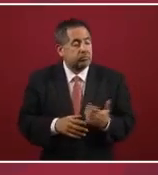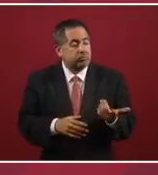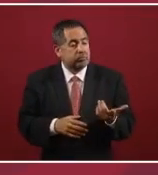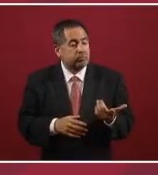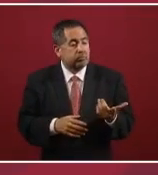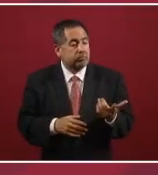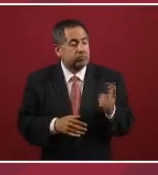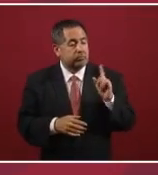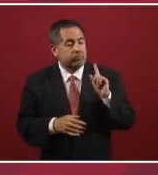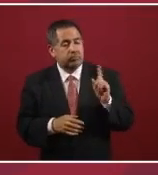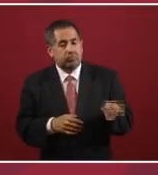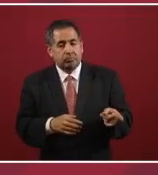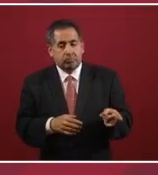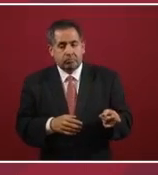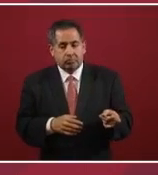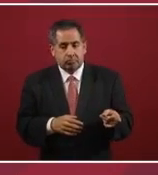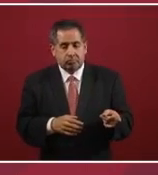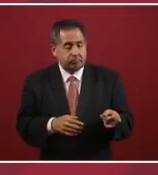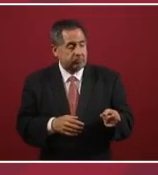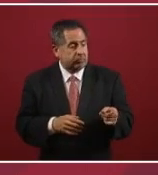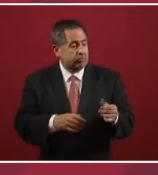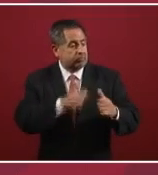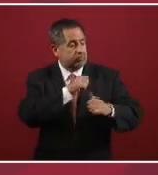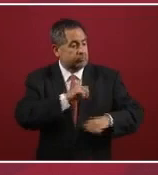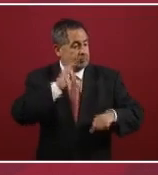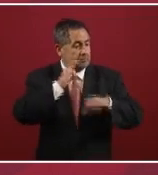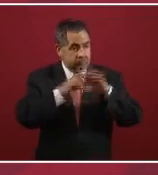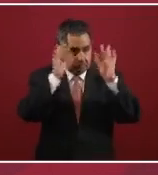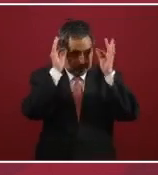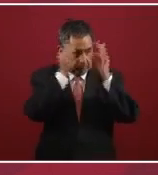el de as y el de aduanas